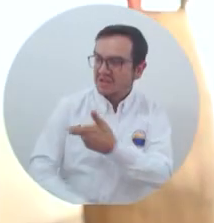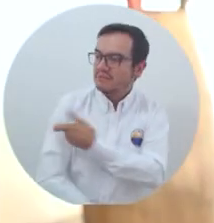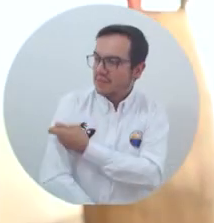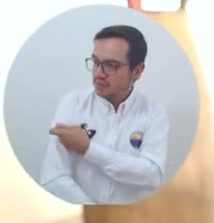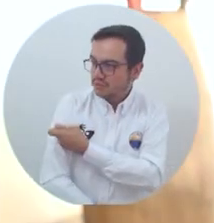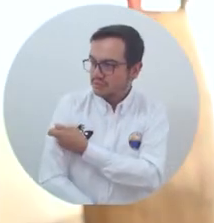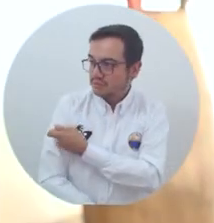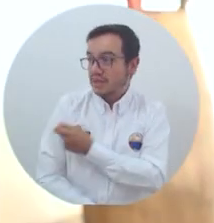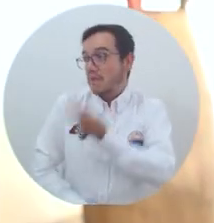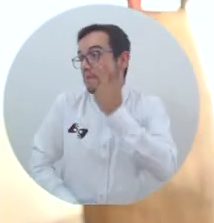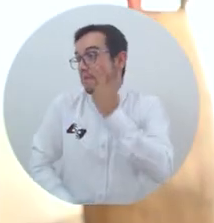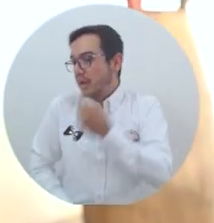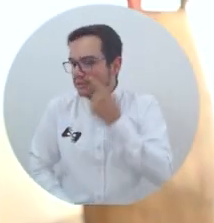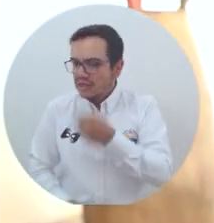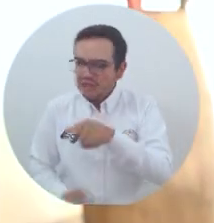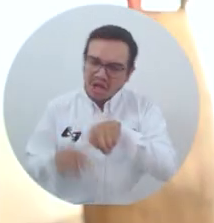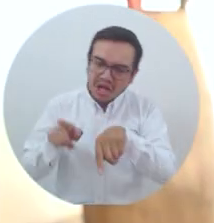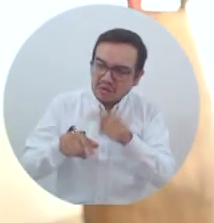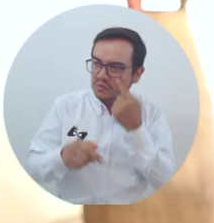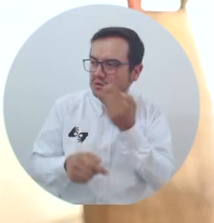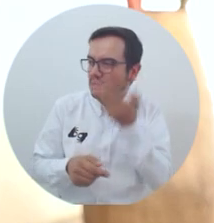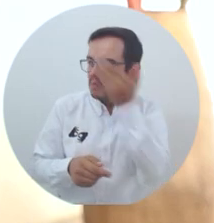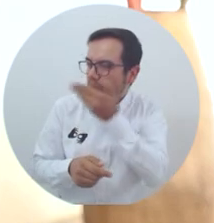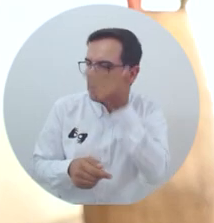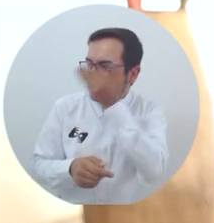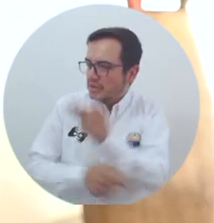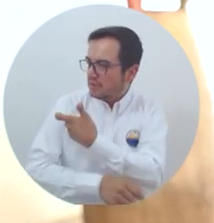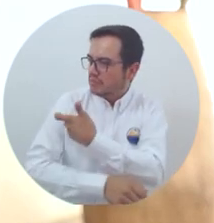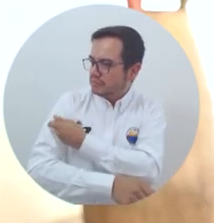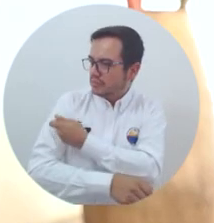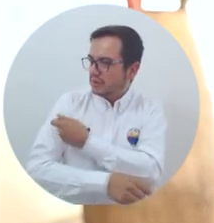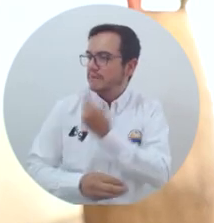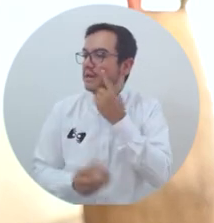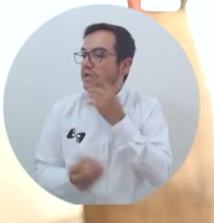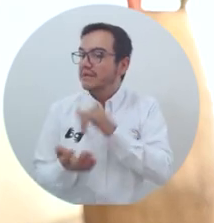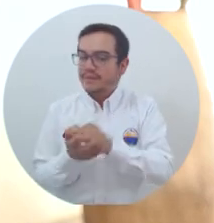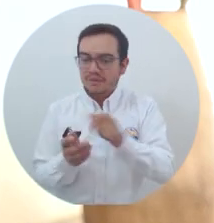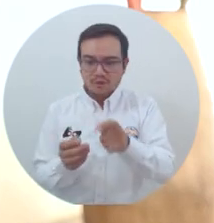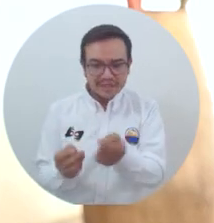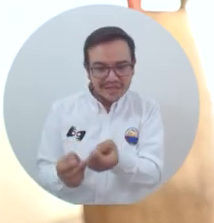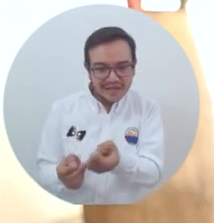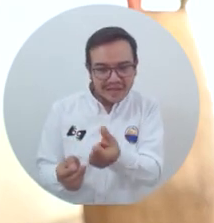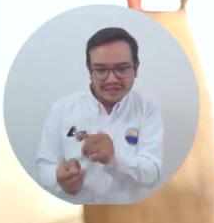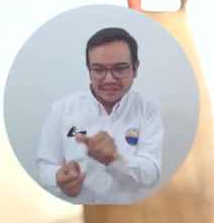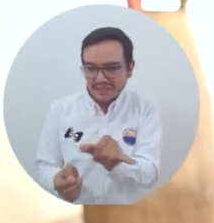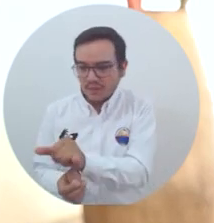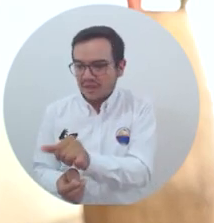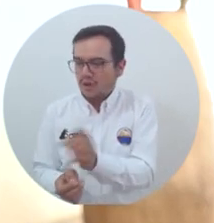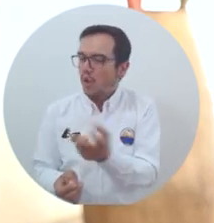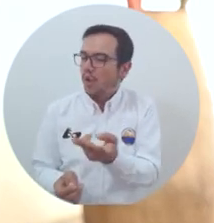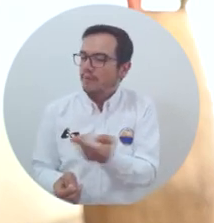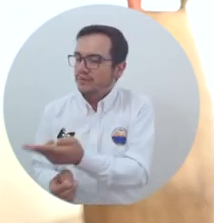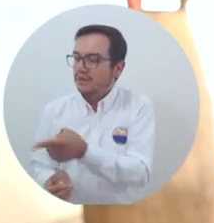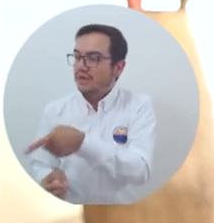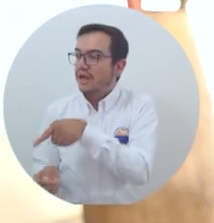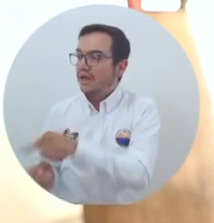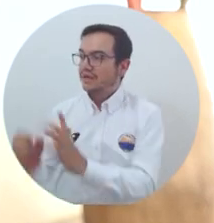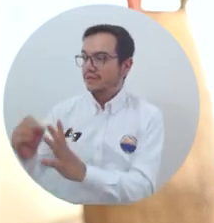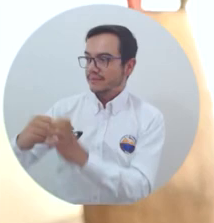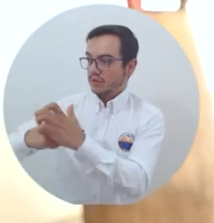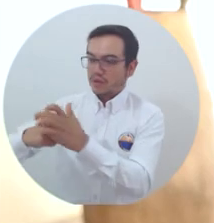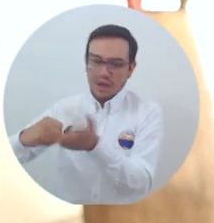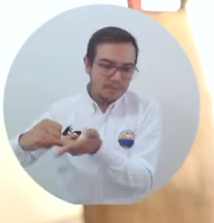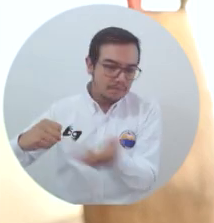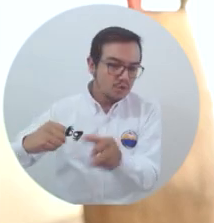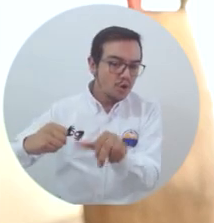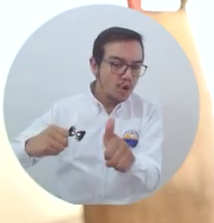Hay varios prospectos que se están diseñando con base en la similitud o parecido que